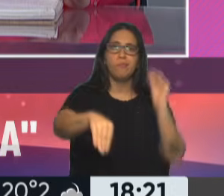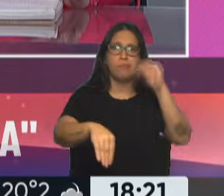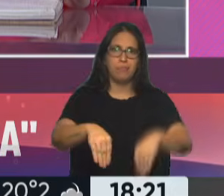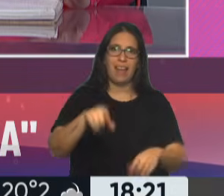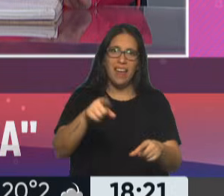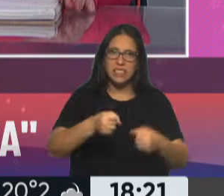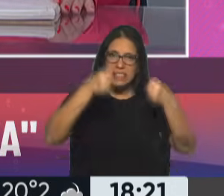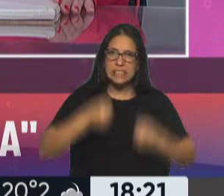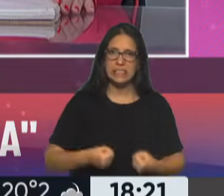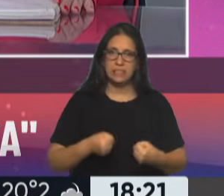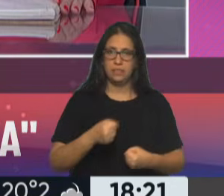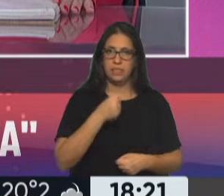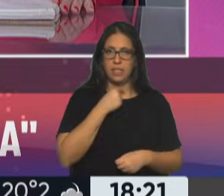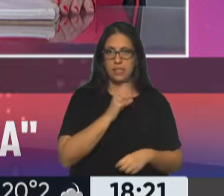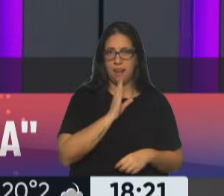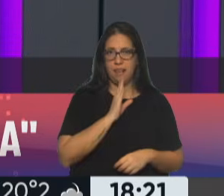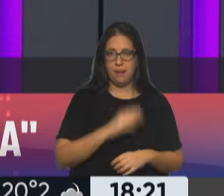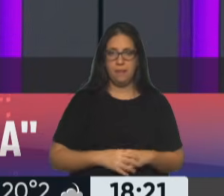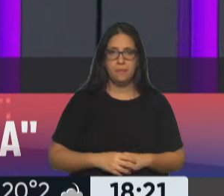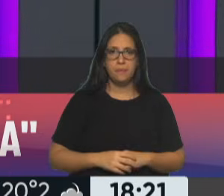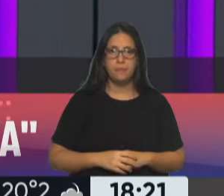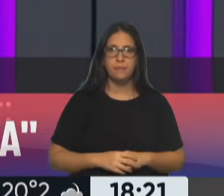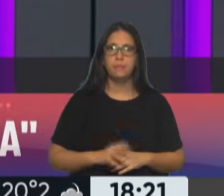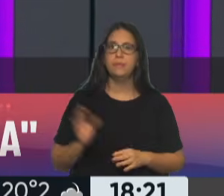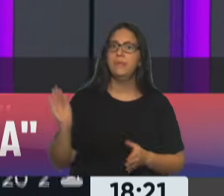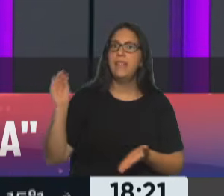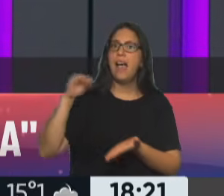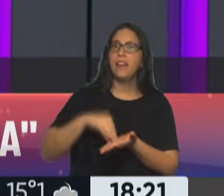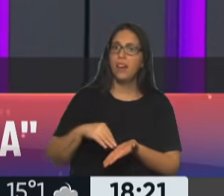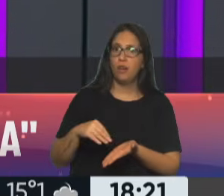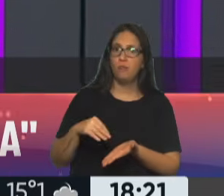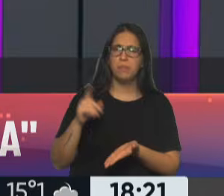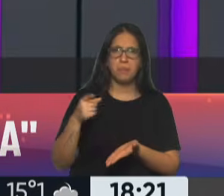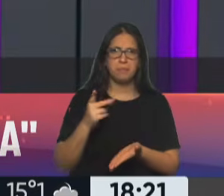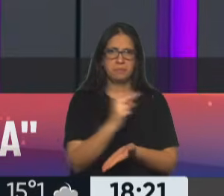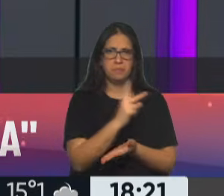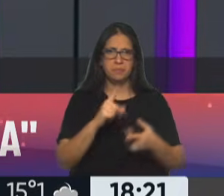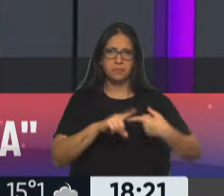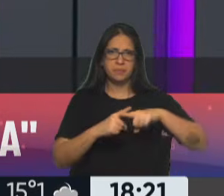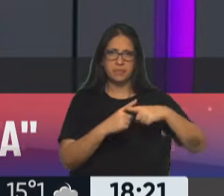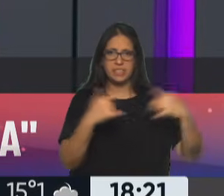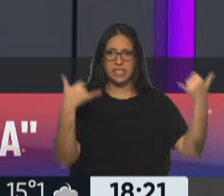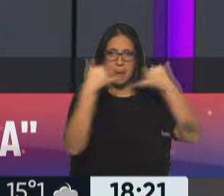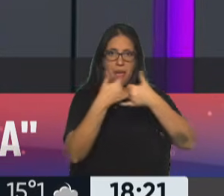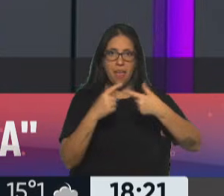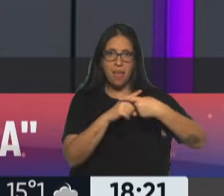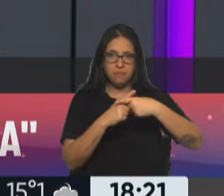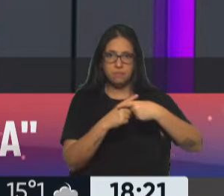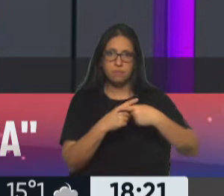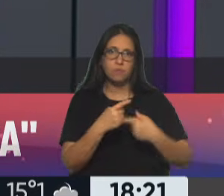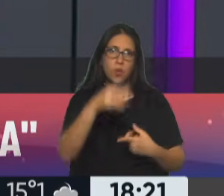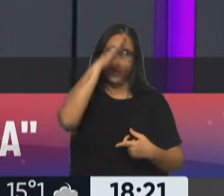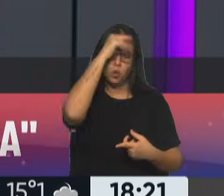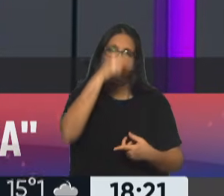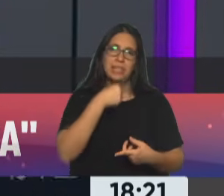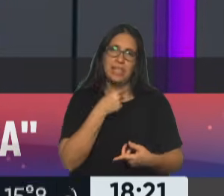la apuesta de Netanyahu. Hecho, perdón Pablo, sumar que igual esa pelea o esa tensión en esa llamada, claramente Trump quiso dar a